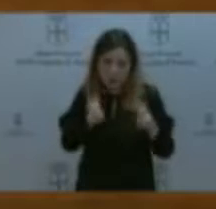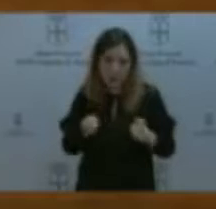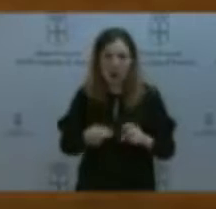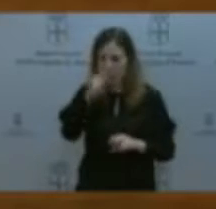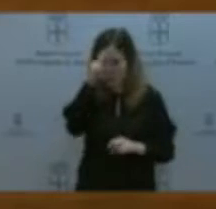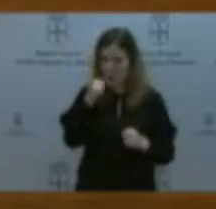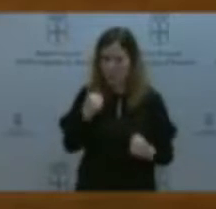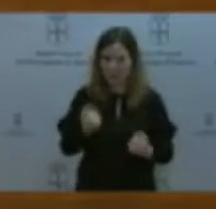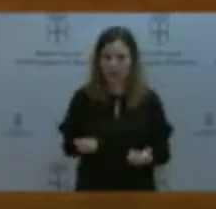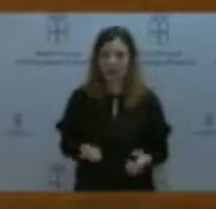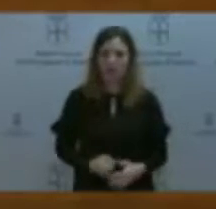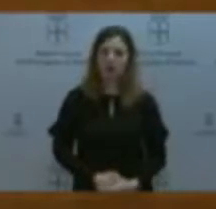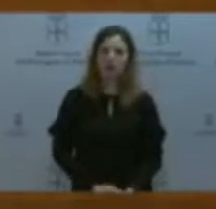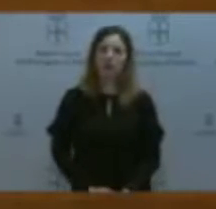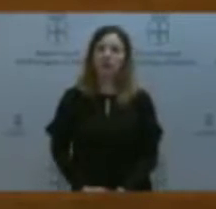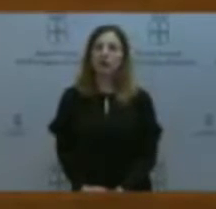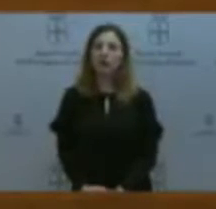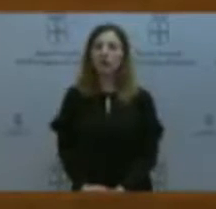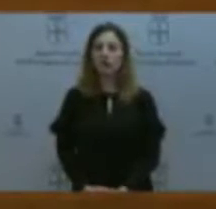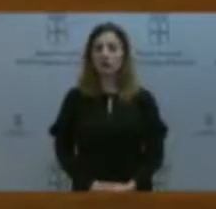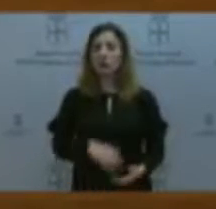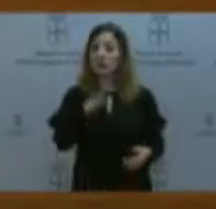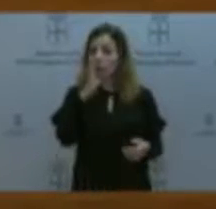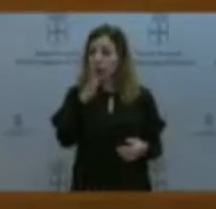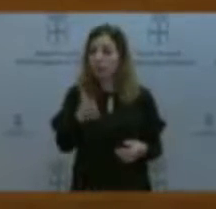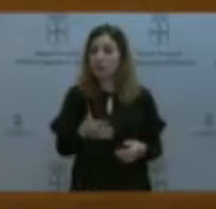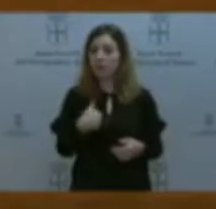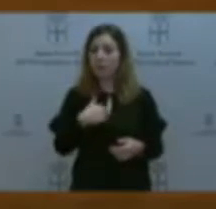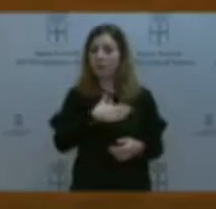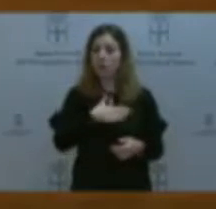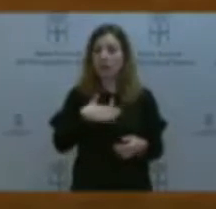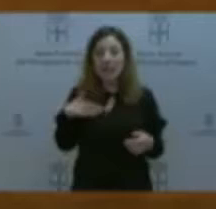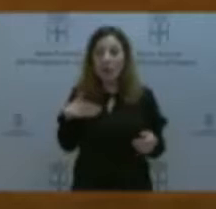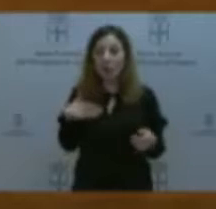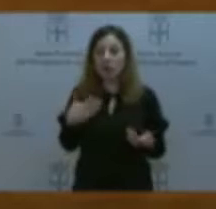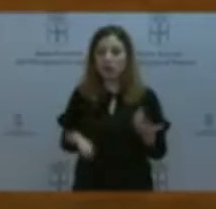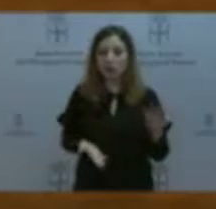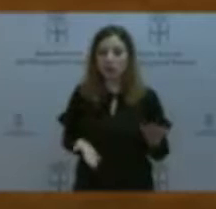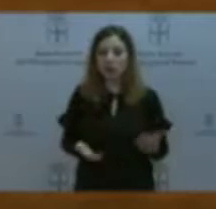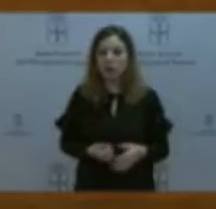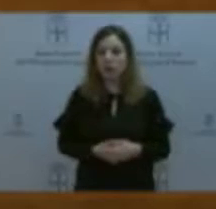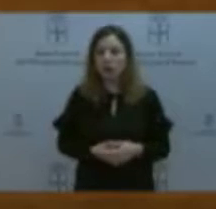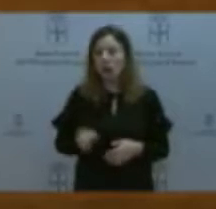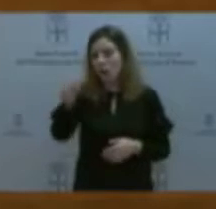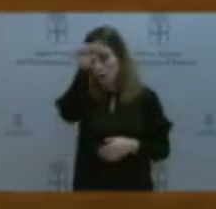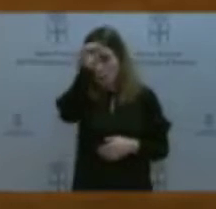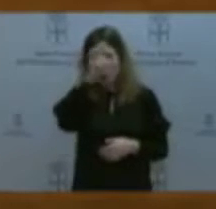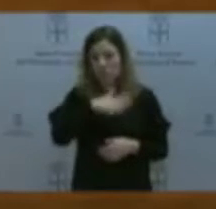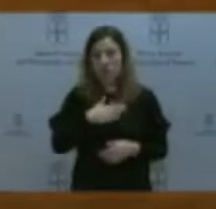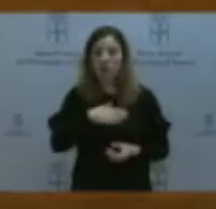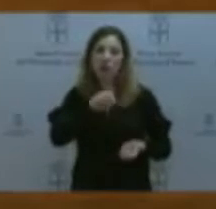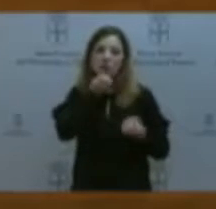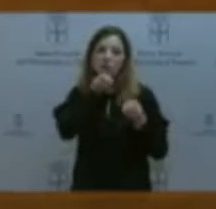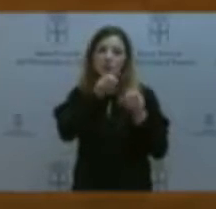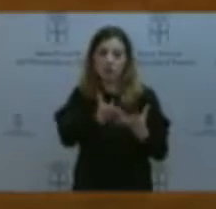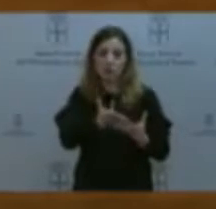Es por ello que yo quisiera aportar mi criterio y intentar hacerlo con el mayor rigor posible sobre la